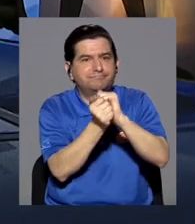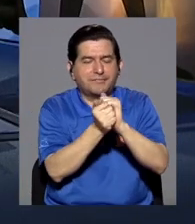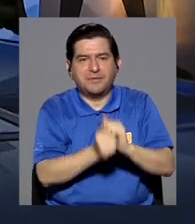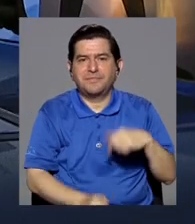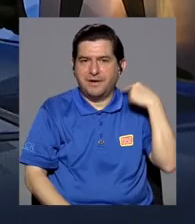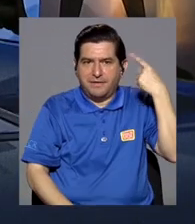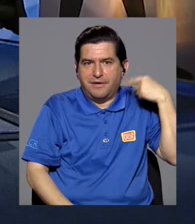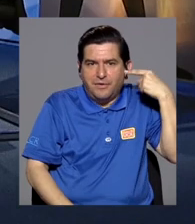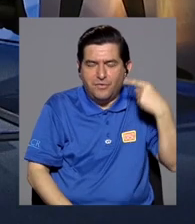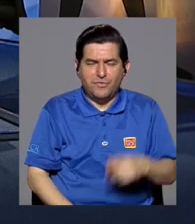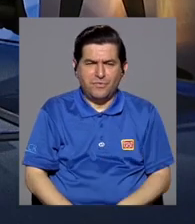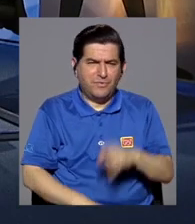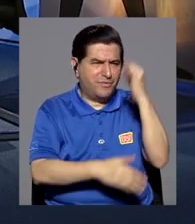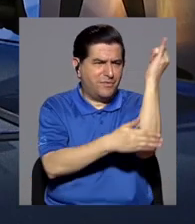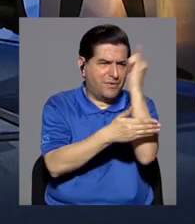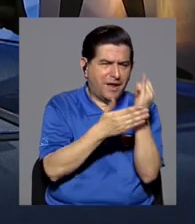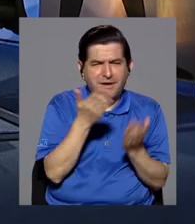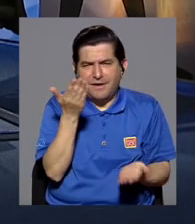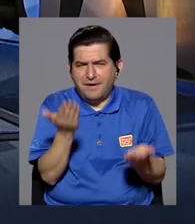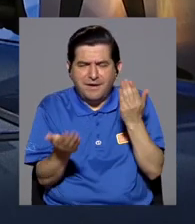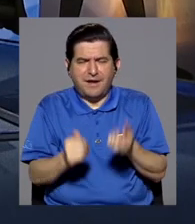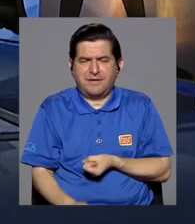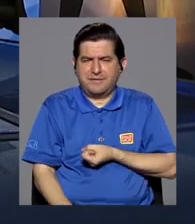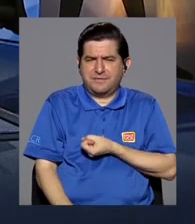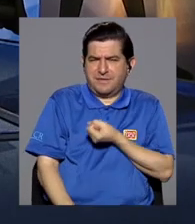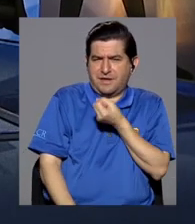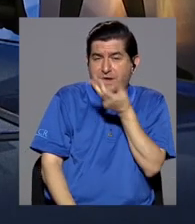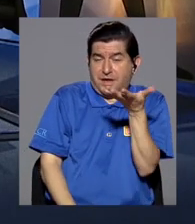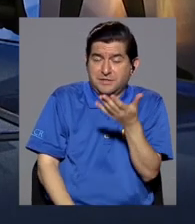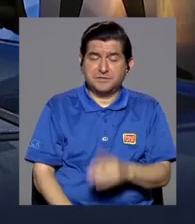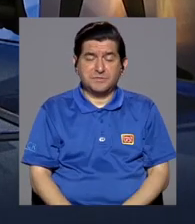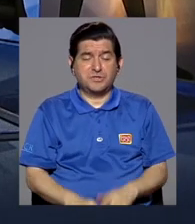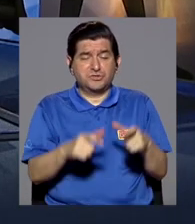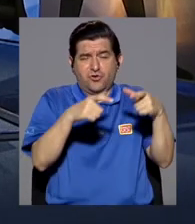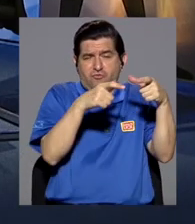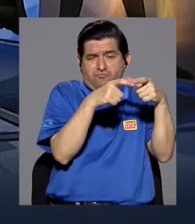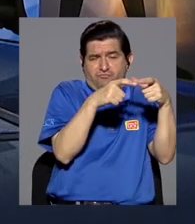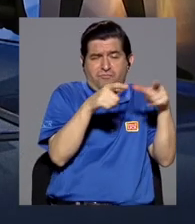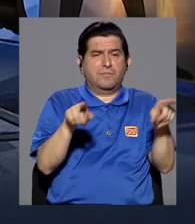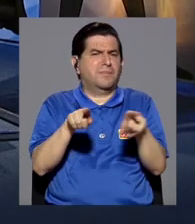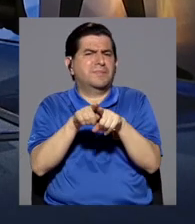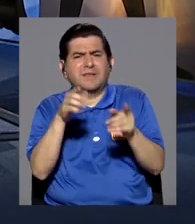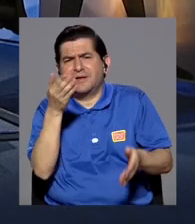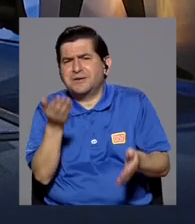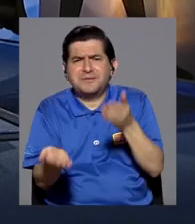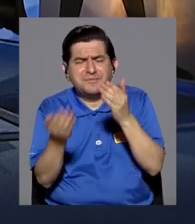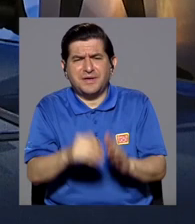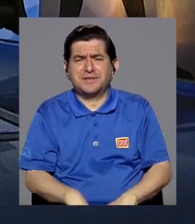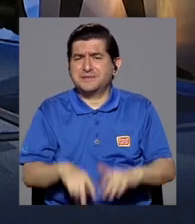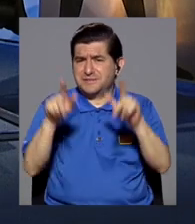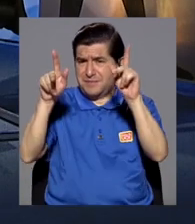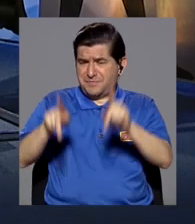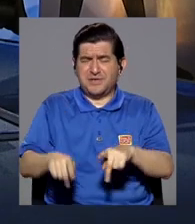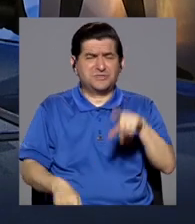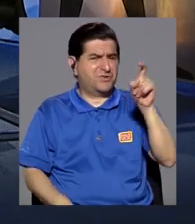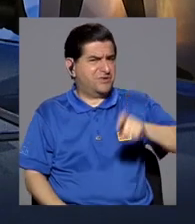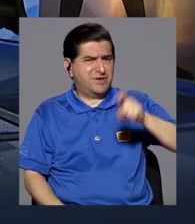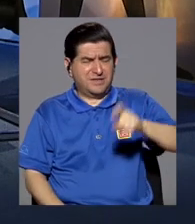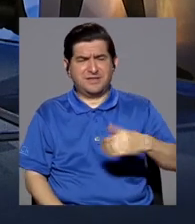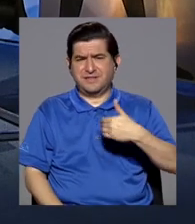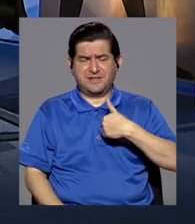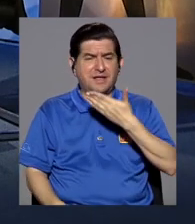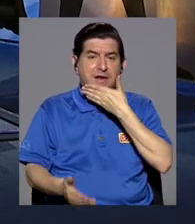el arte puede percibirse no solo como una expresión muchas veces elitista sino también como de personas que no necesariamente